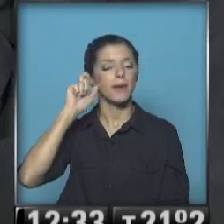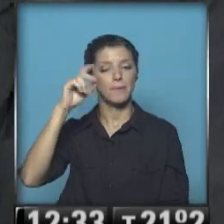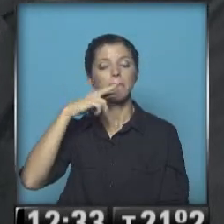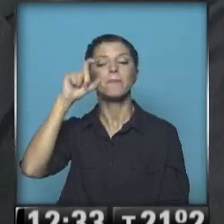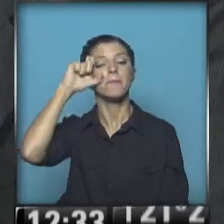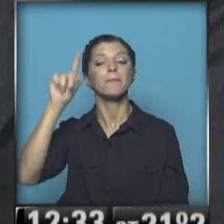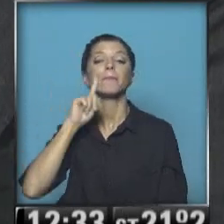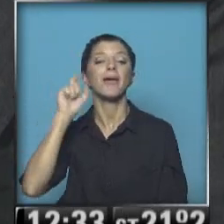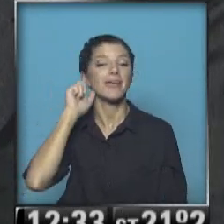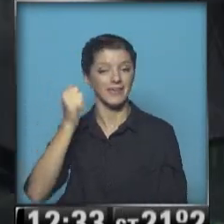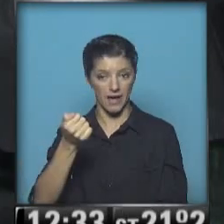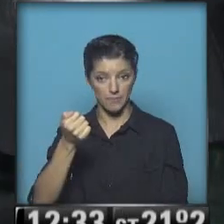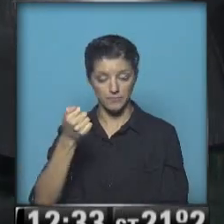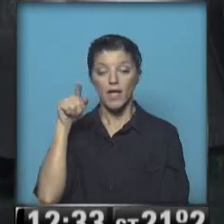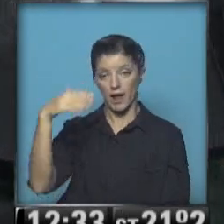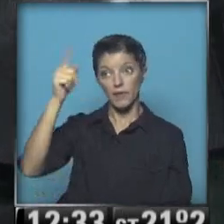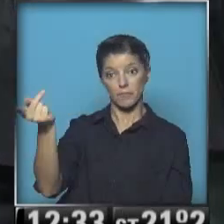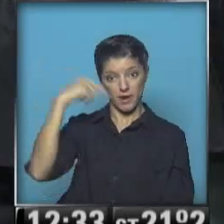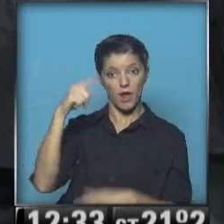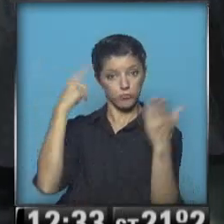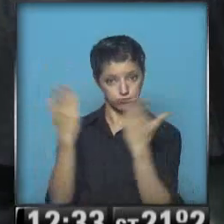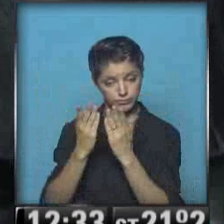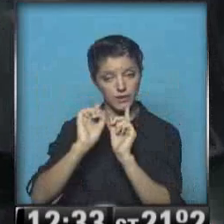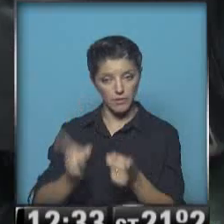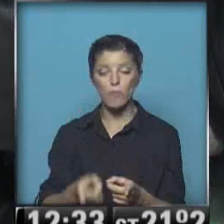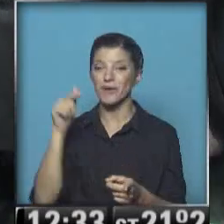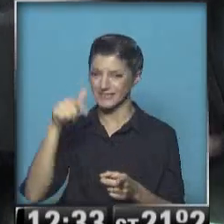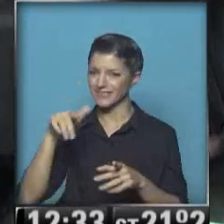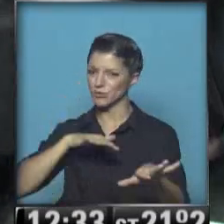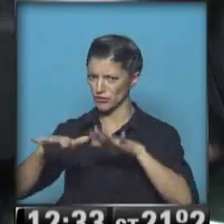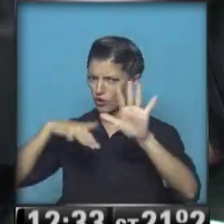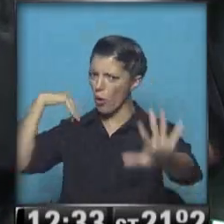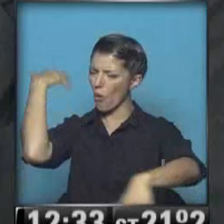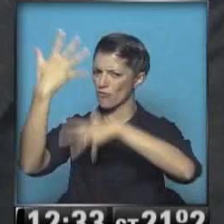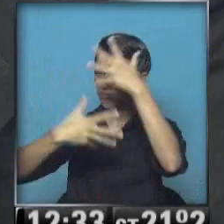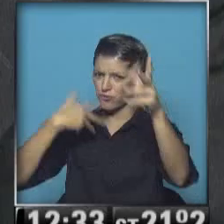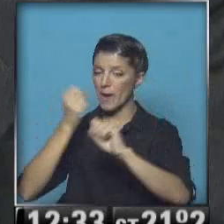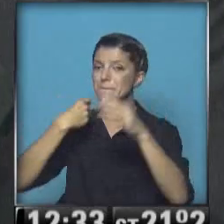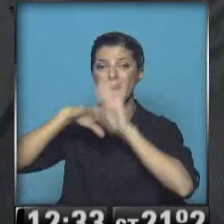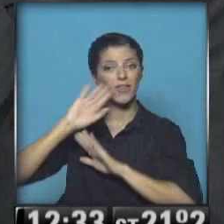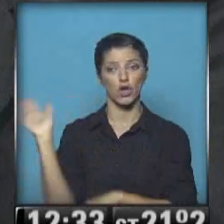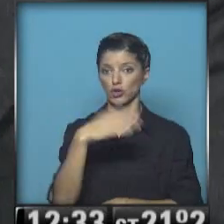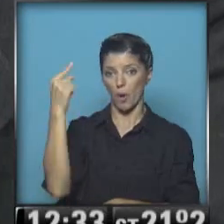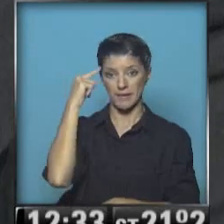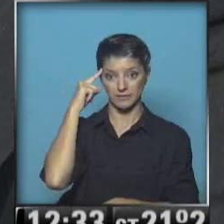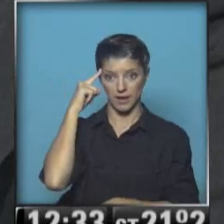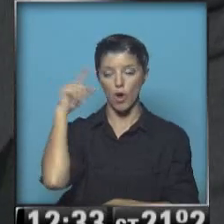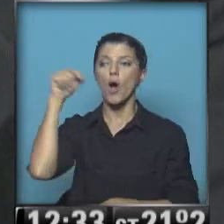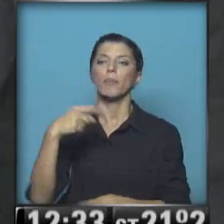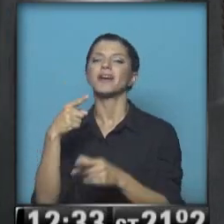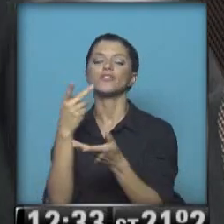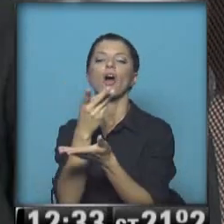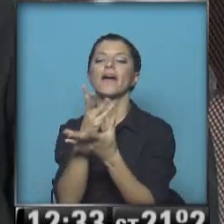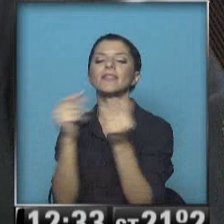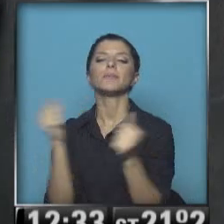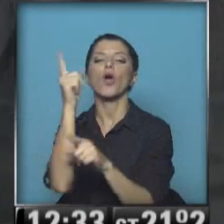porque eh Repito está teniendo muchas más repercusiones quizás de la que en principio se pensaban No termina simplemente con el desplazamiento de